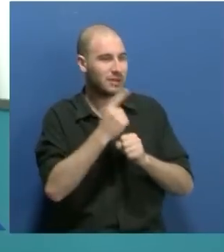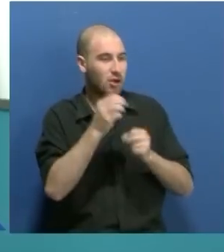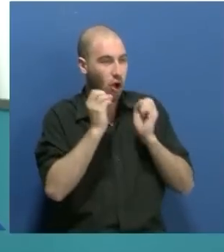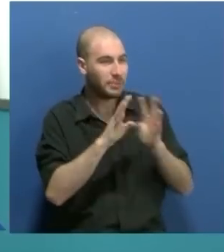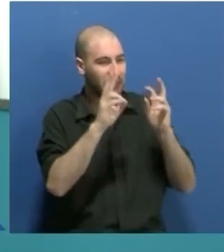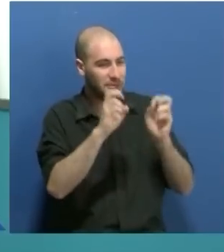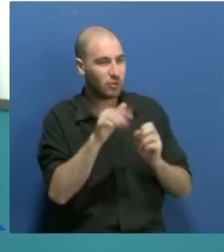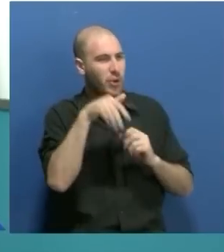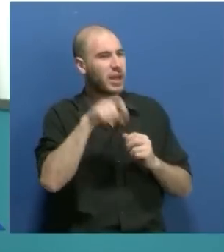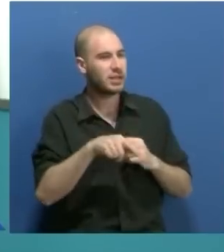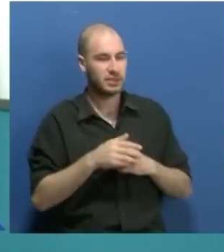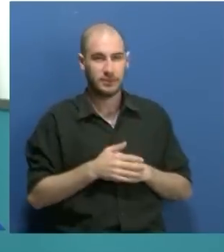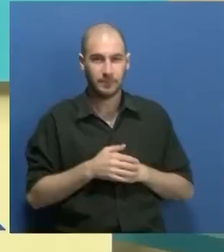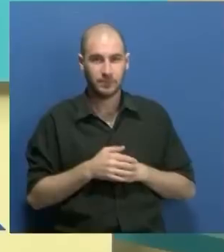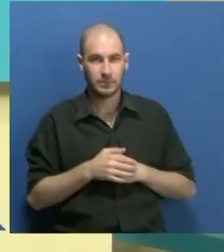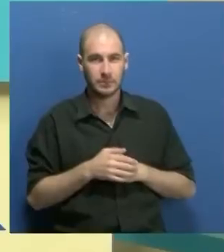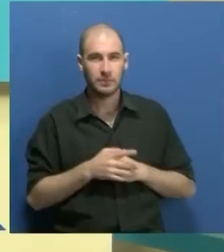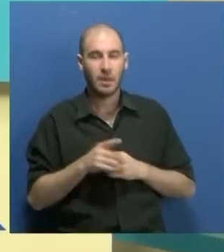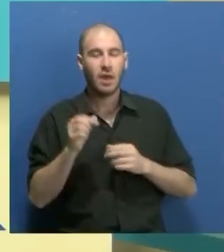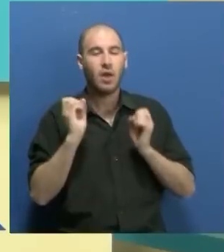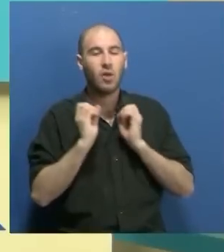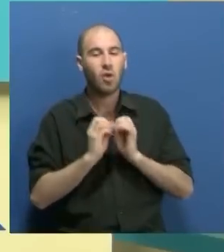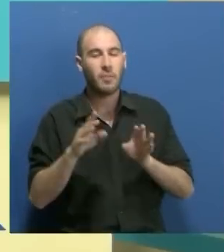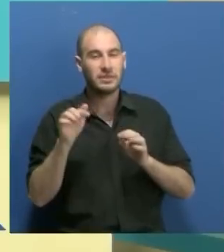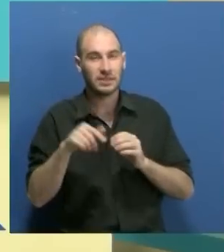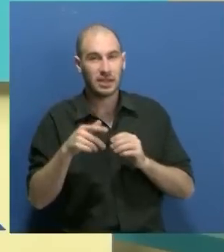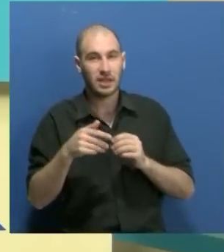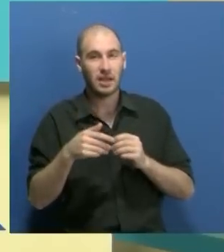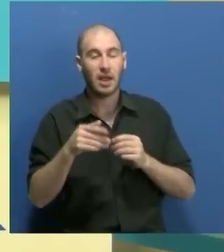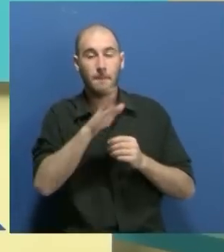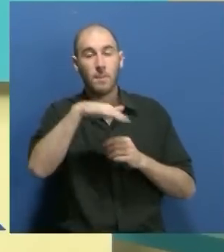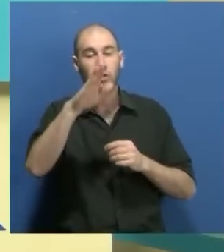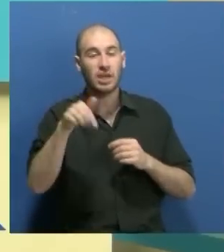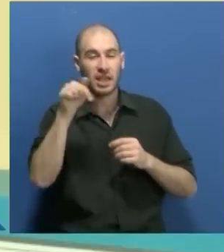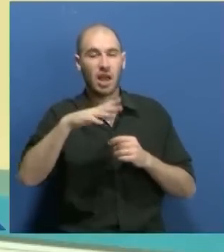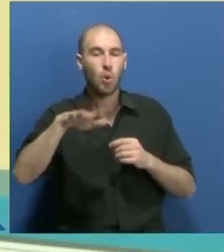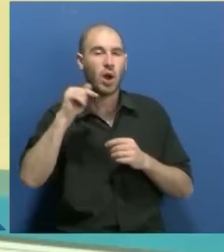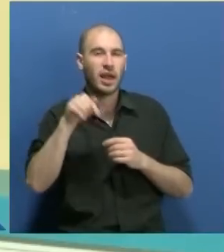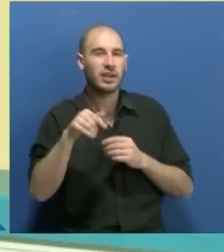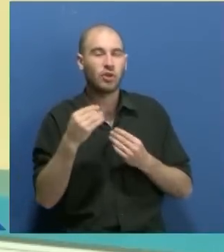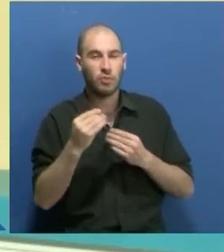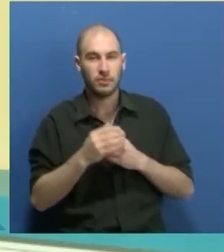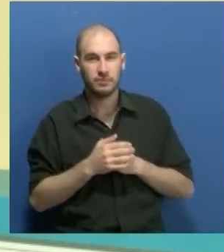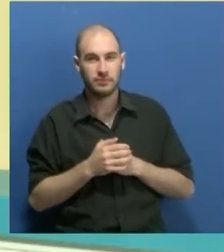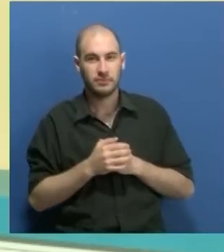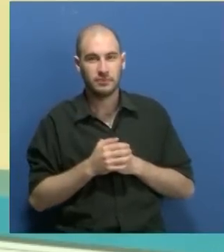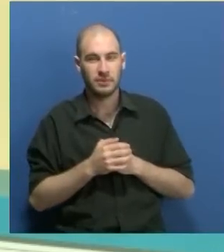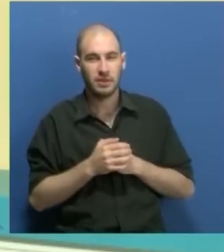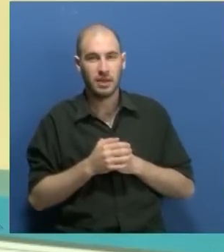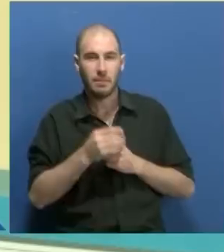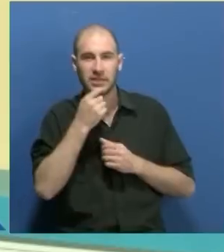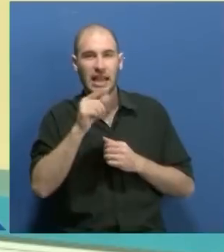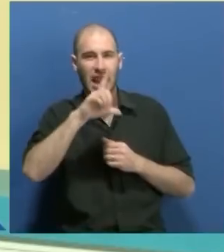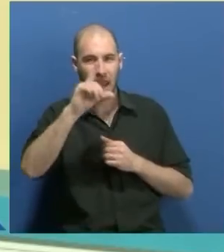la investigación en ese lugar? Bueno, en realidad empieza con considerar a la cordillera no como un espacio que está que es